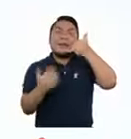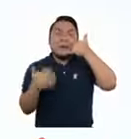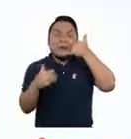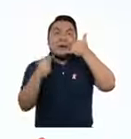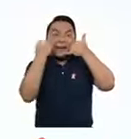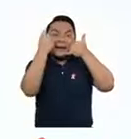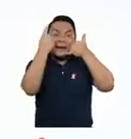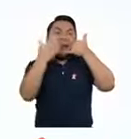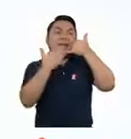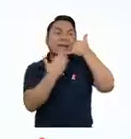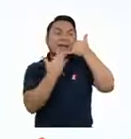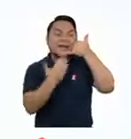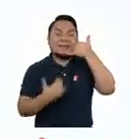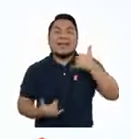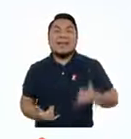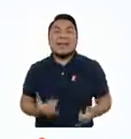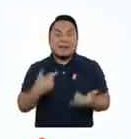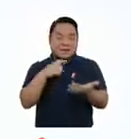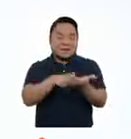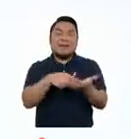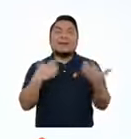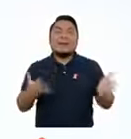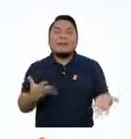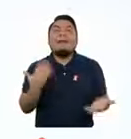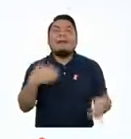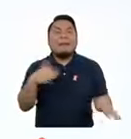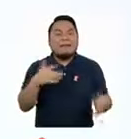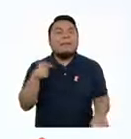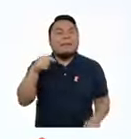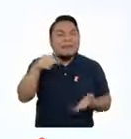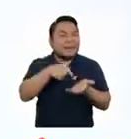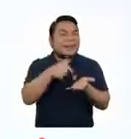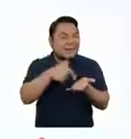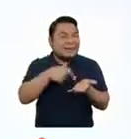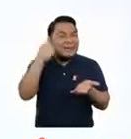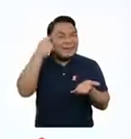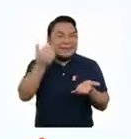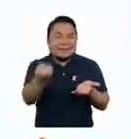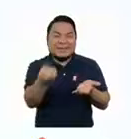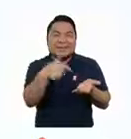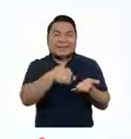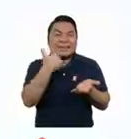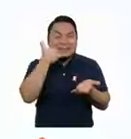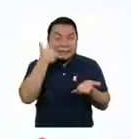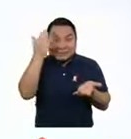Entiendo, gracias. ¿A que no saben quién me ha llamado?